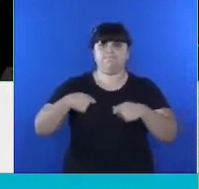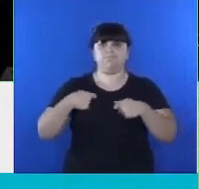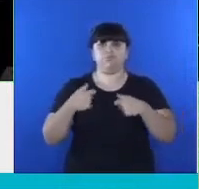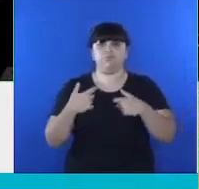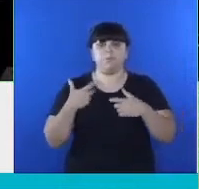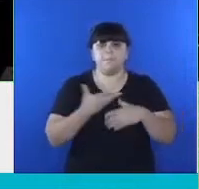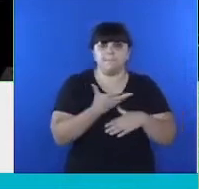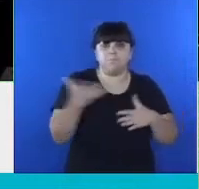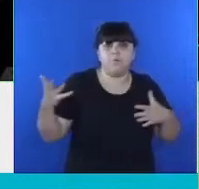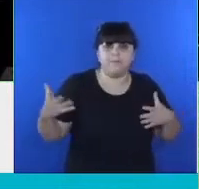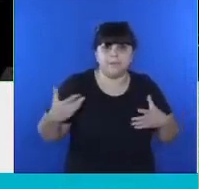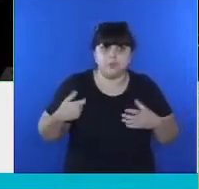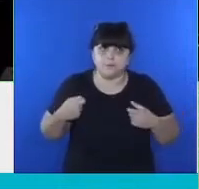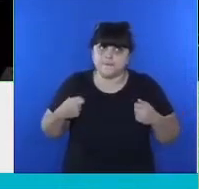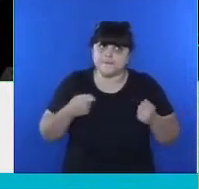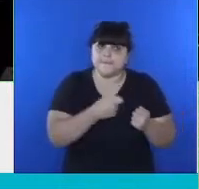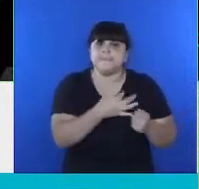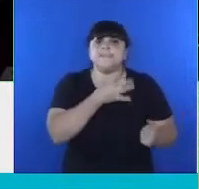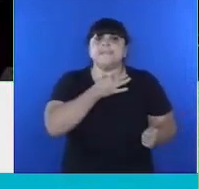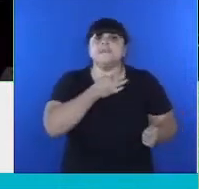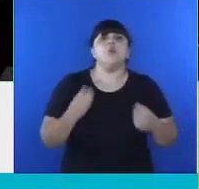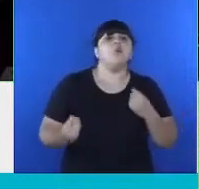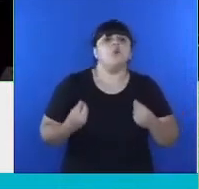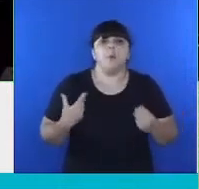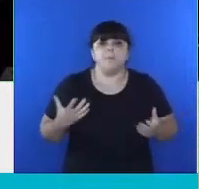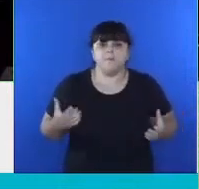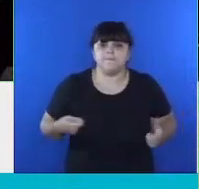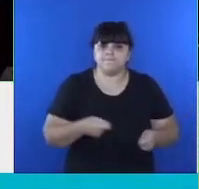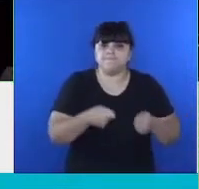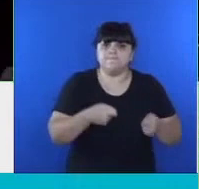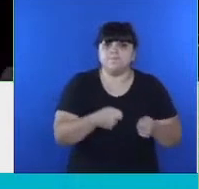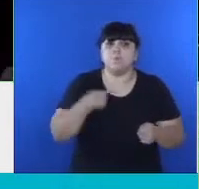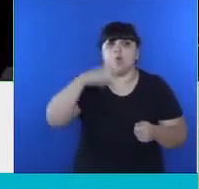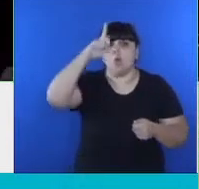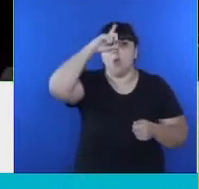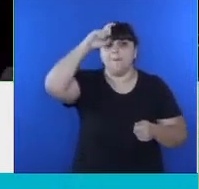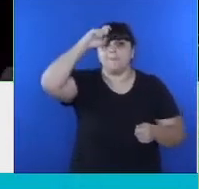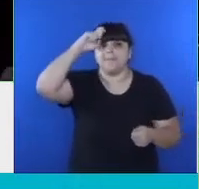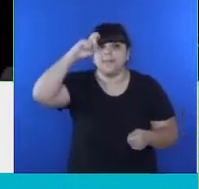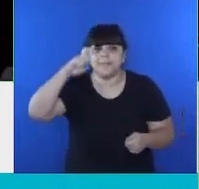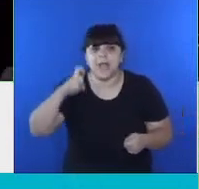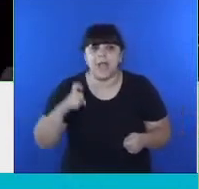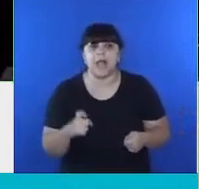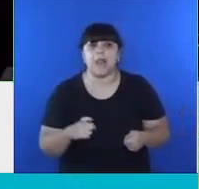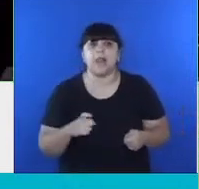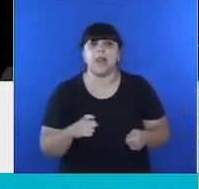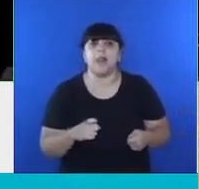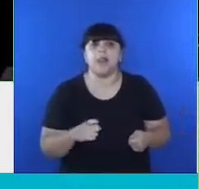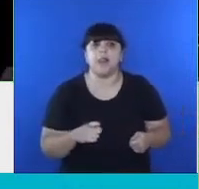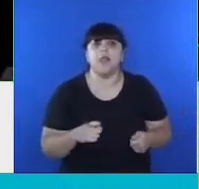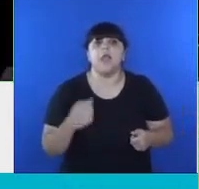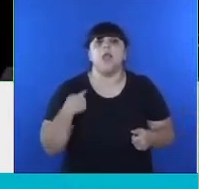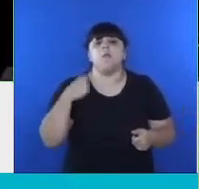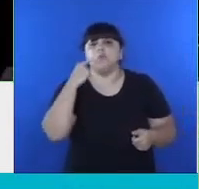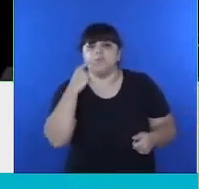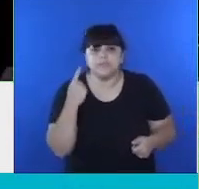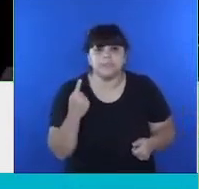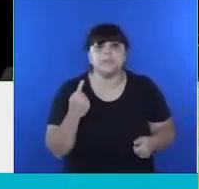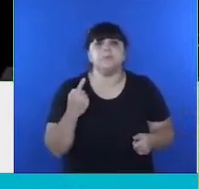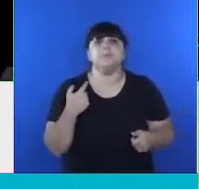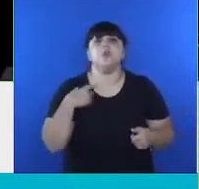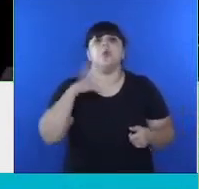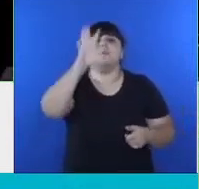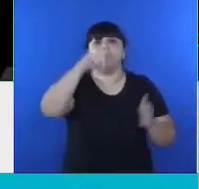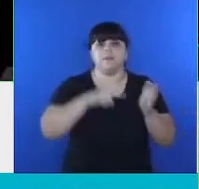sistema público. Cómo va a hacer presión sobre nuestros hospitales, sobre nuestros municipios, sobre la provincia de